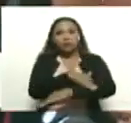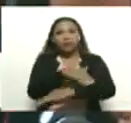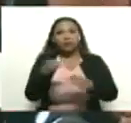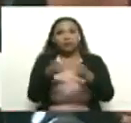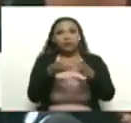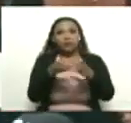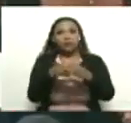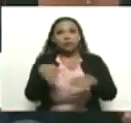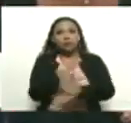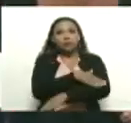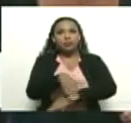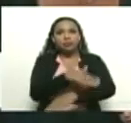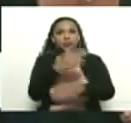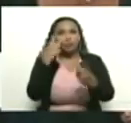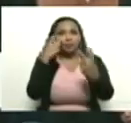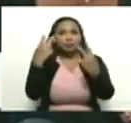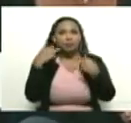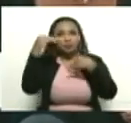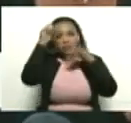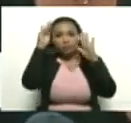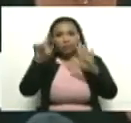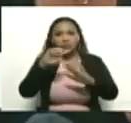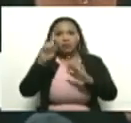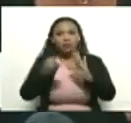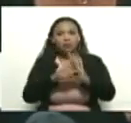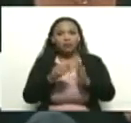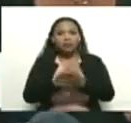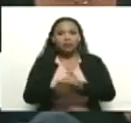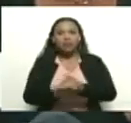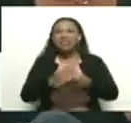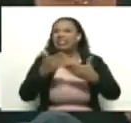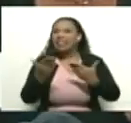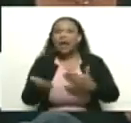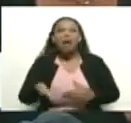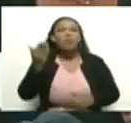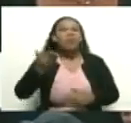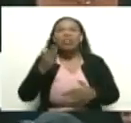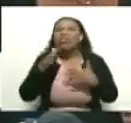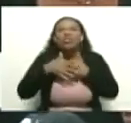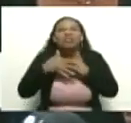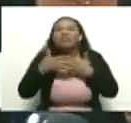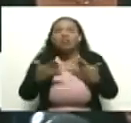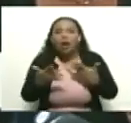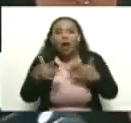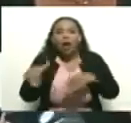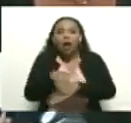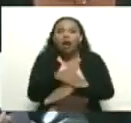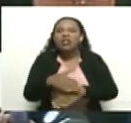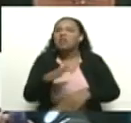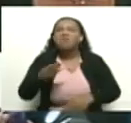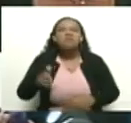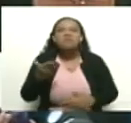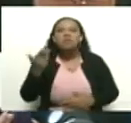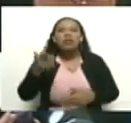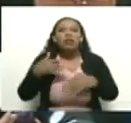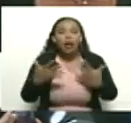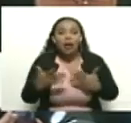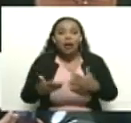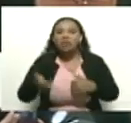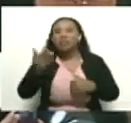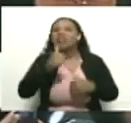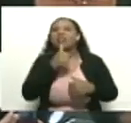de calle, escuchen esto. ¿Qué es lo prioritario en una calle? ¿Quién debe ser la